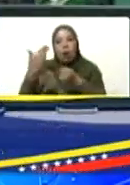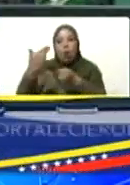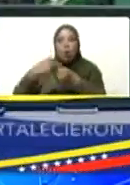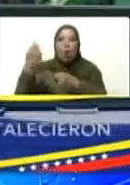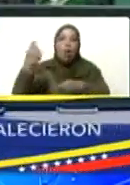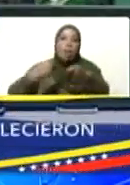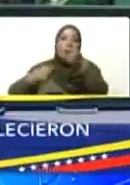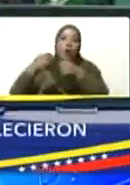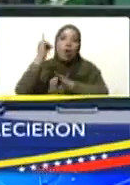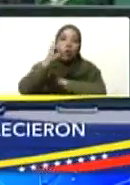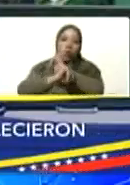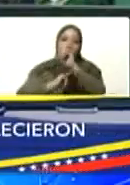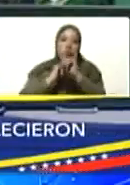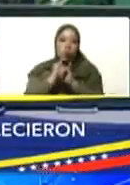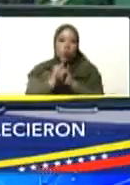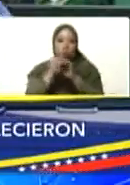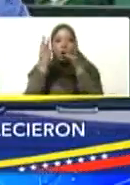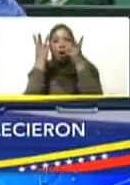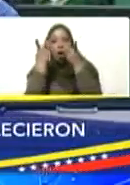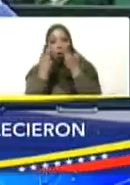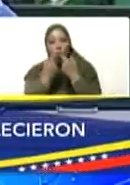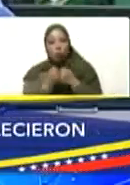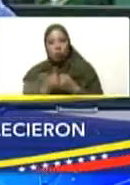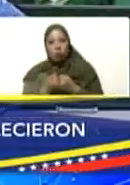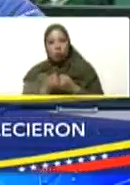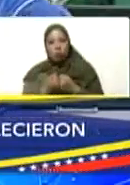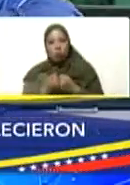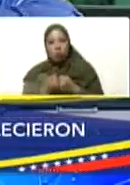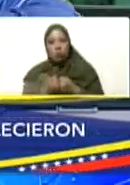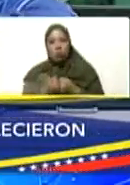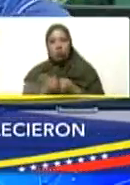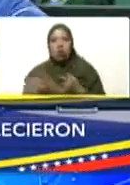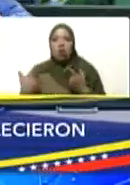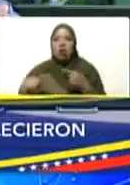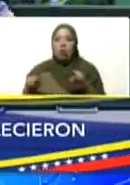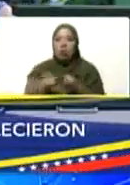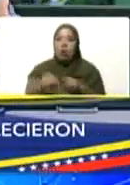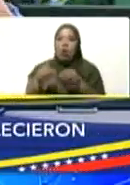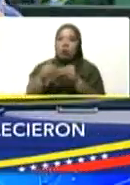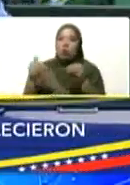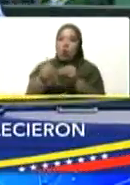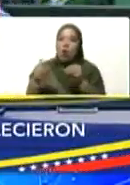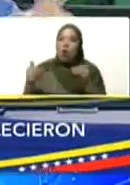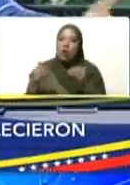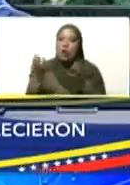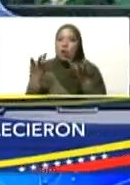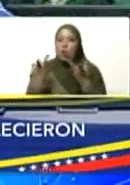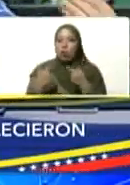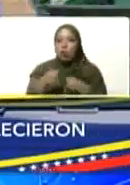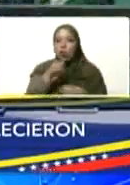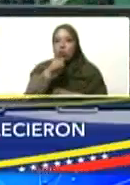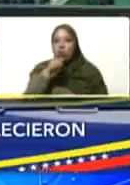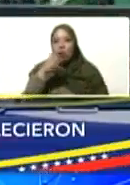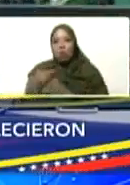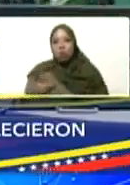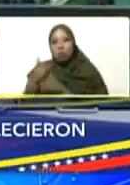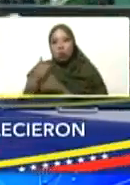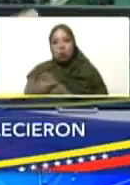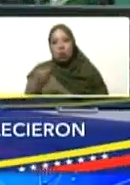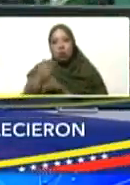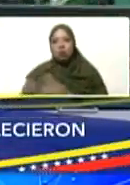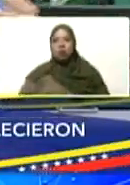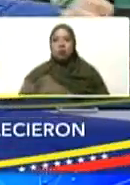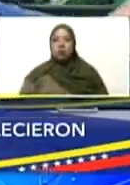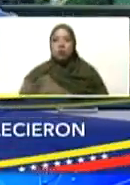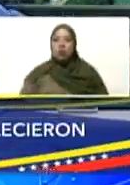internacional, cuánto crecían, por ende, con el chorro de dólares, cuánto crecían las importaciones.